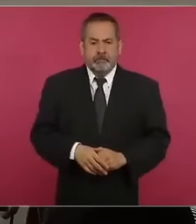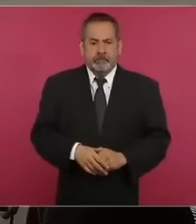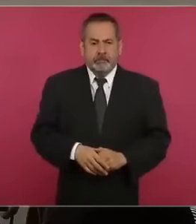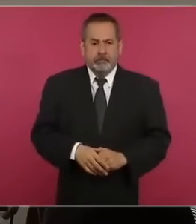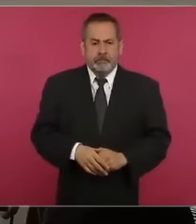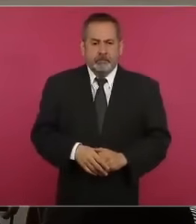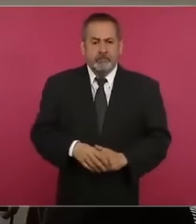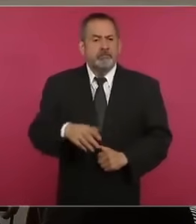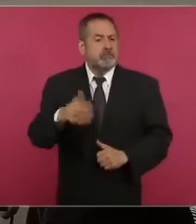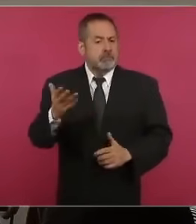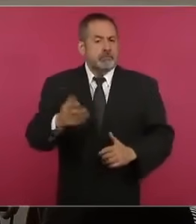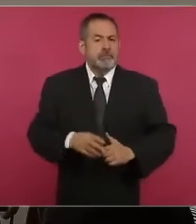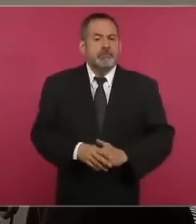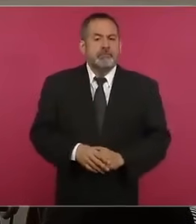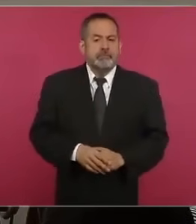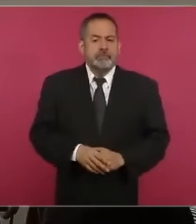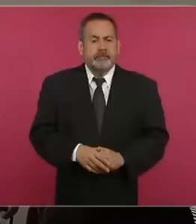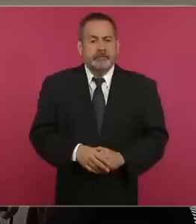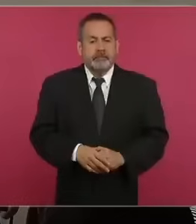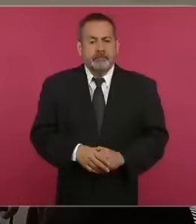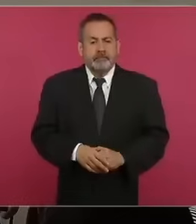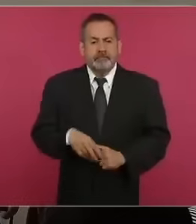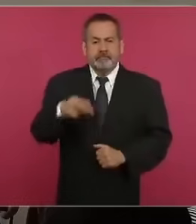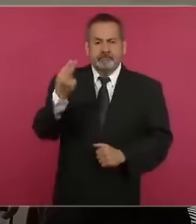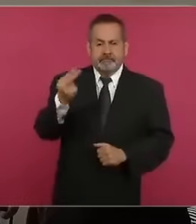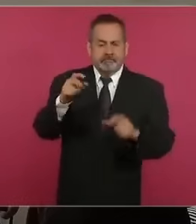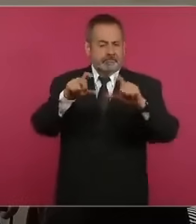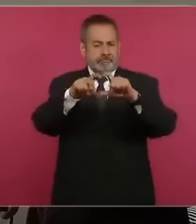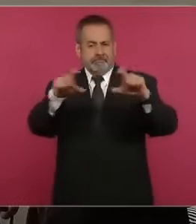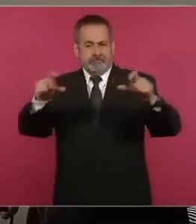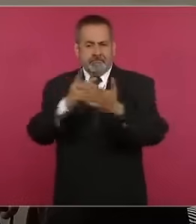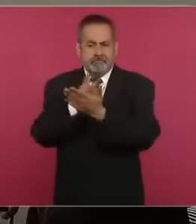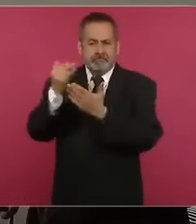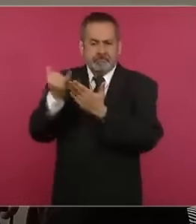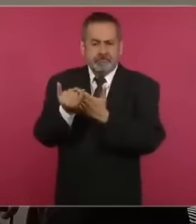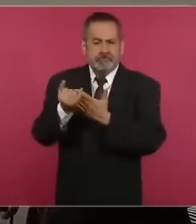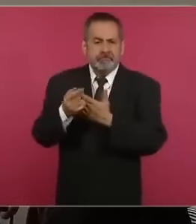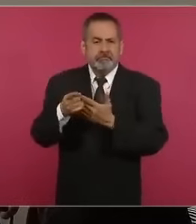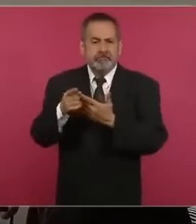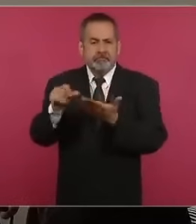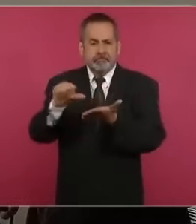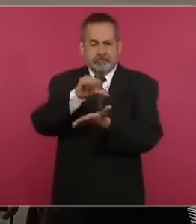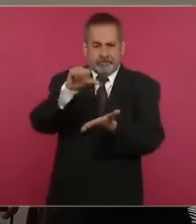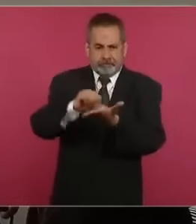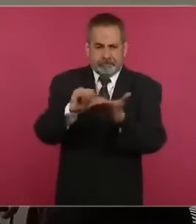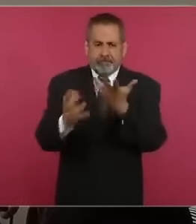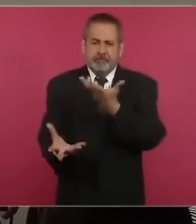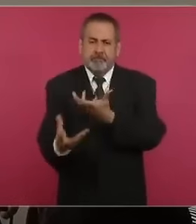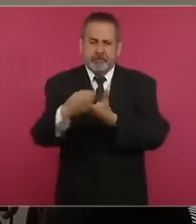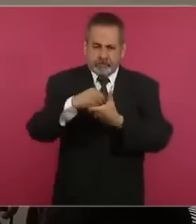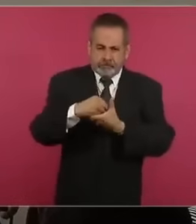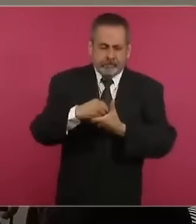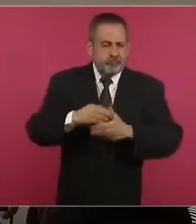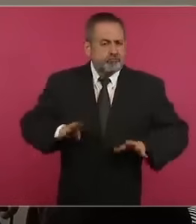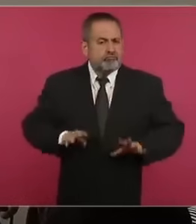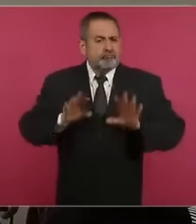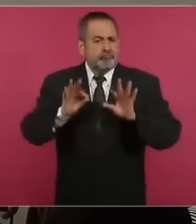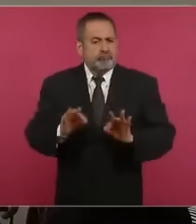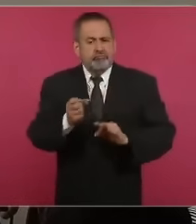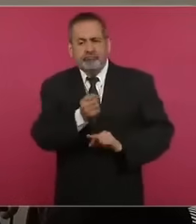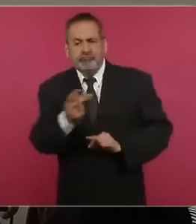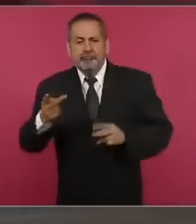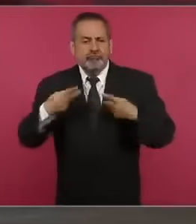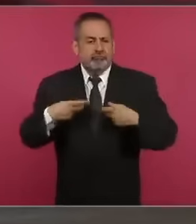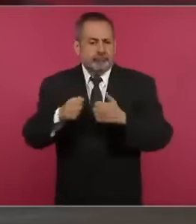la lo denominaríamos a este proyecto un centro de inclusión y bienestar para las personas con